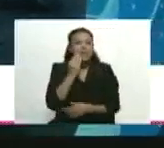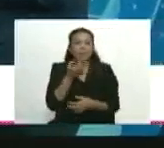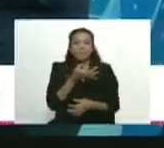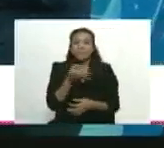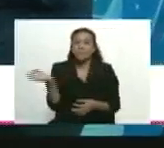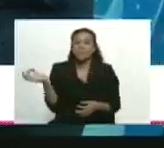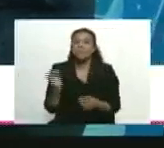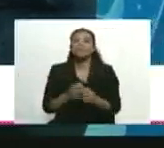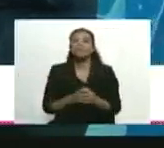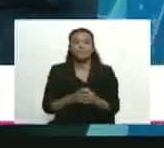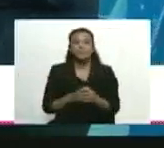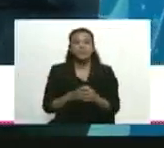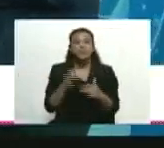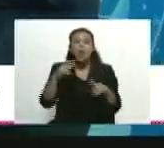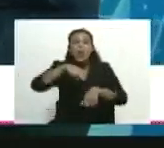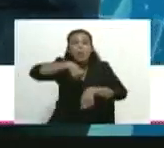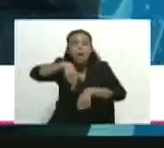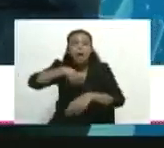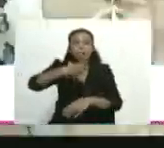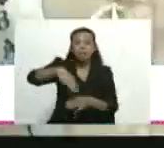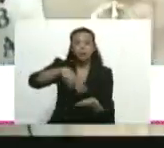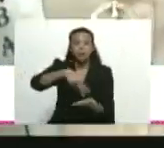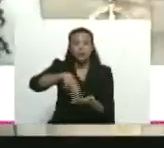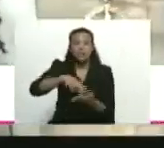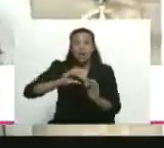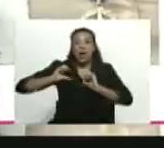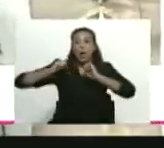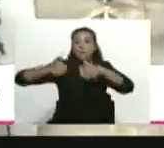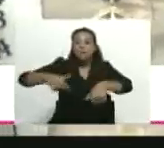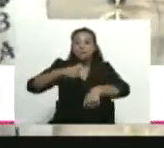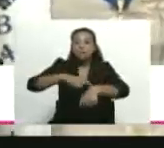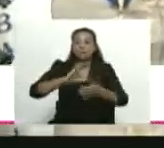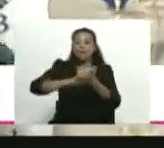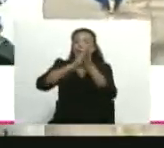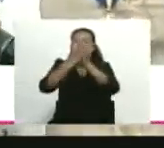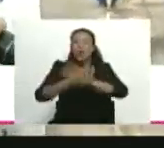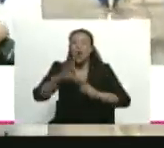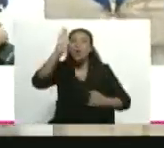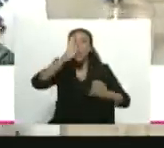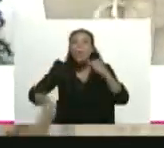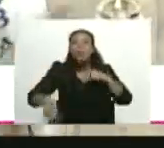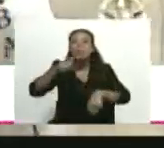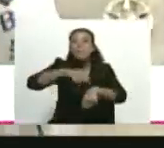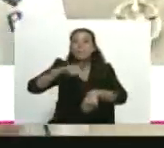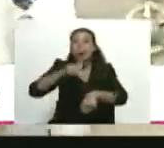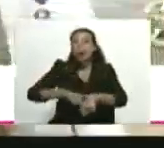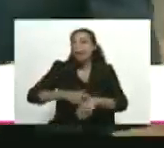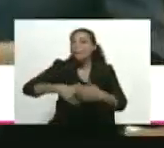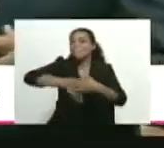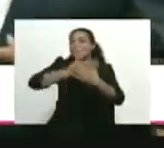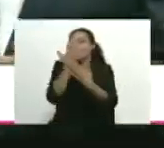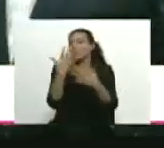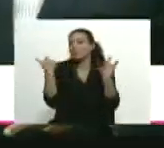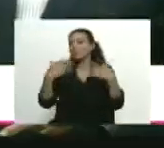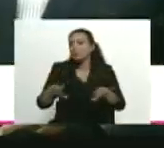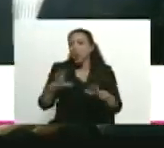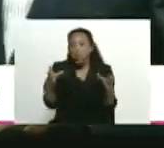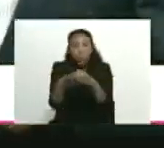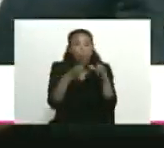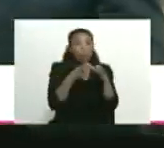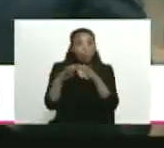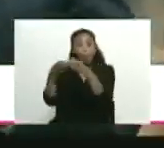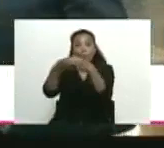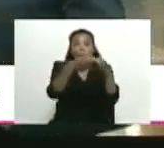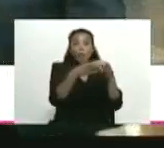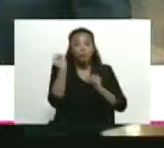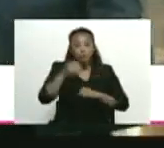espectacular. ¿Rumbiaste cuántas horas? Desde que comenzó hasta que terminó. Hasta después que terminó. Hasta después que terminó. ¿Y fueron en grupo, todo el liceo?